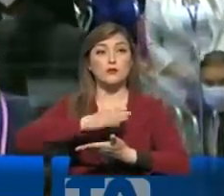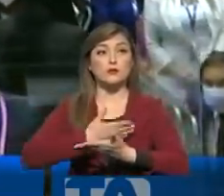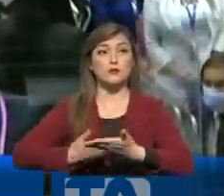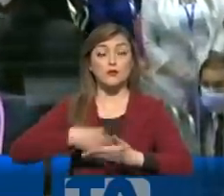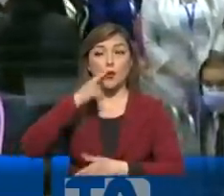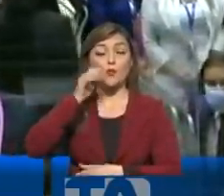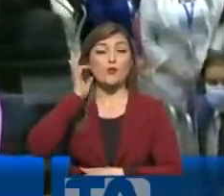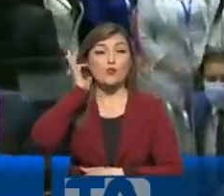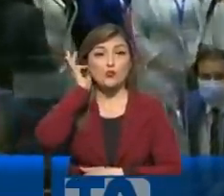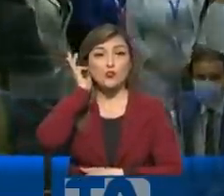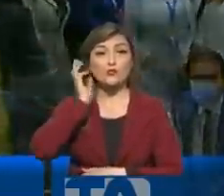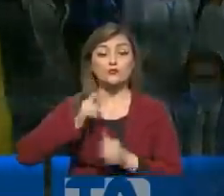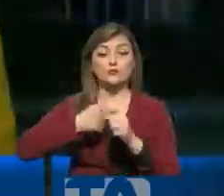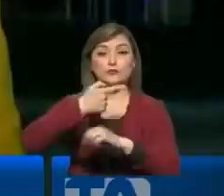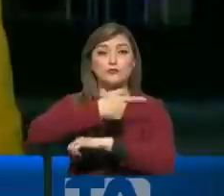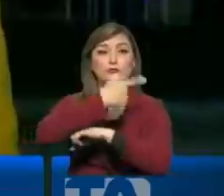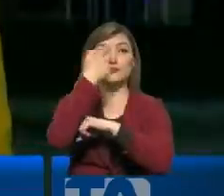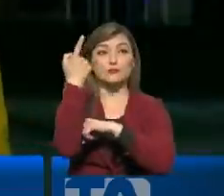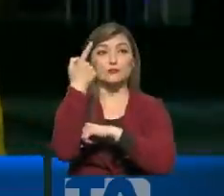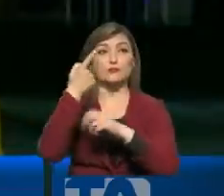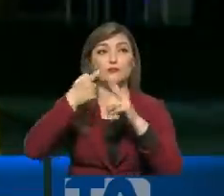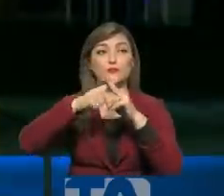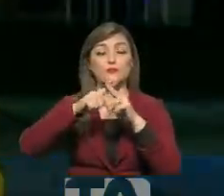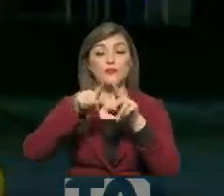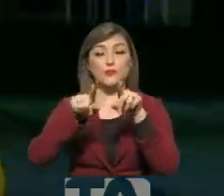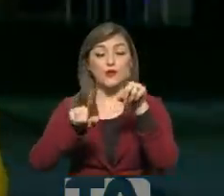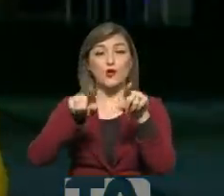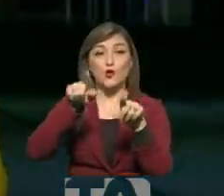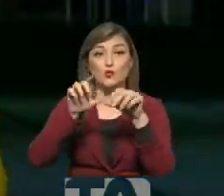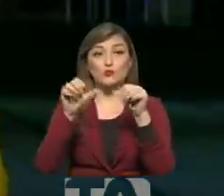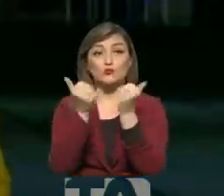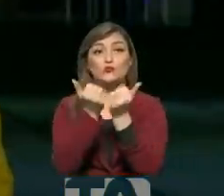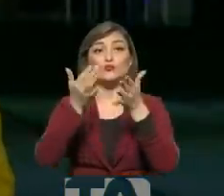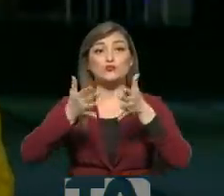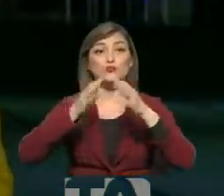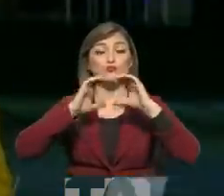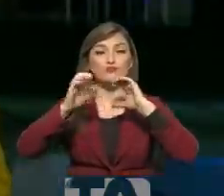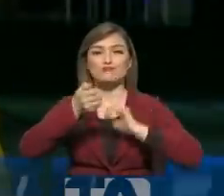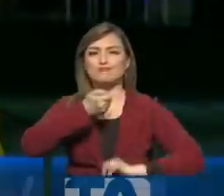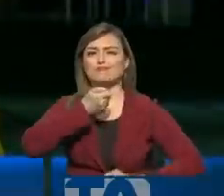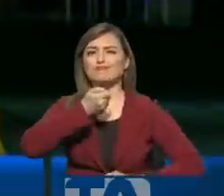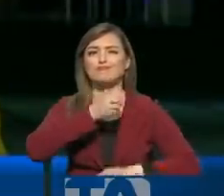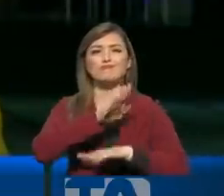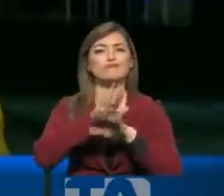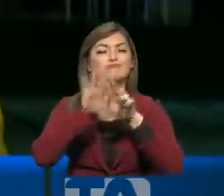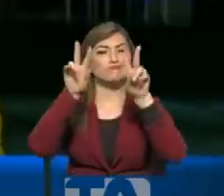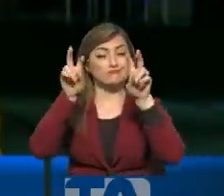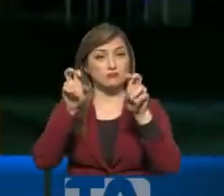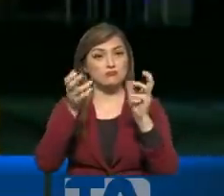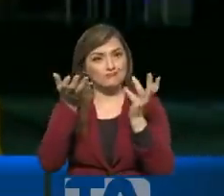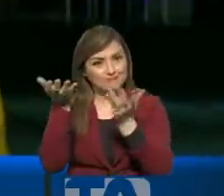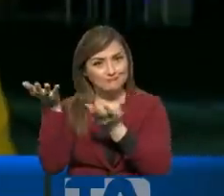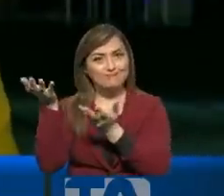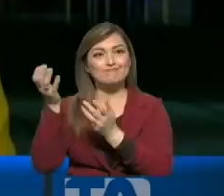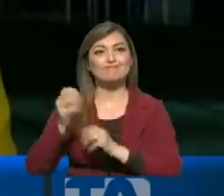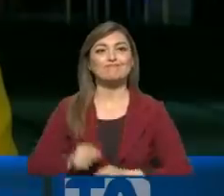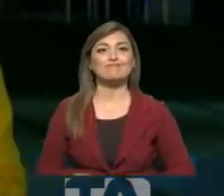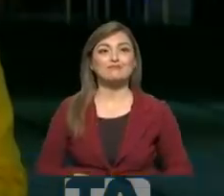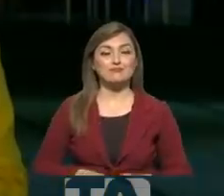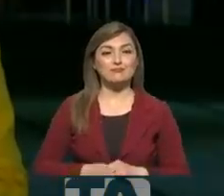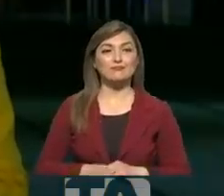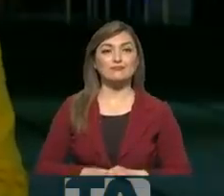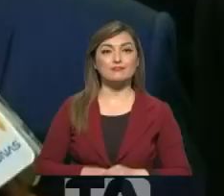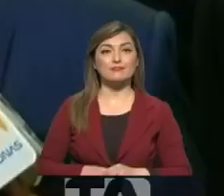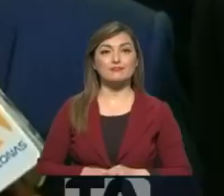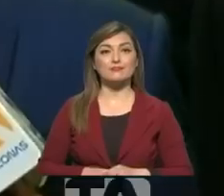en este primer día en el que se instalaron. Algunos legisladores conversaron con nosotros sobre esta jornada y esto fue lo que nos dijeron.